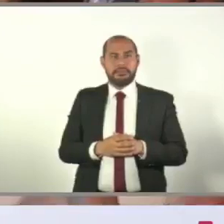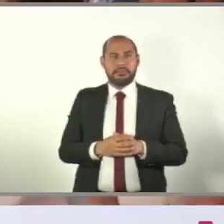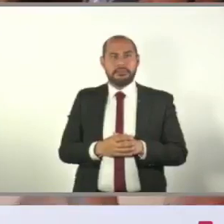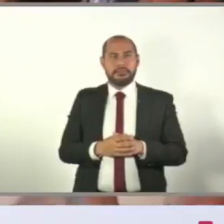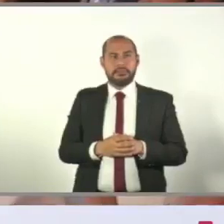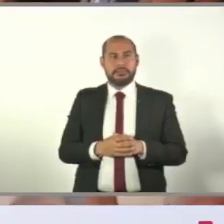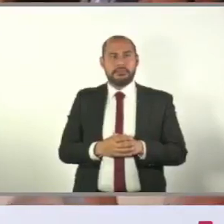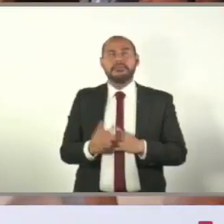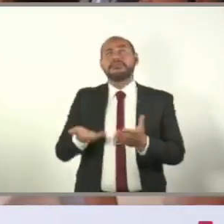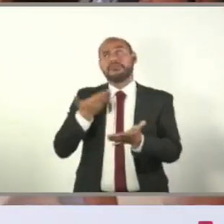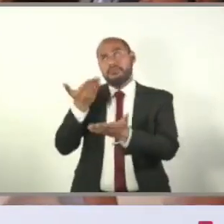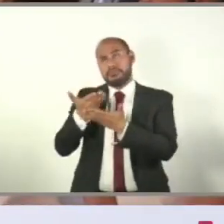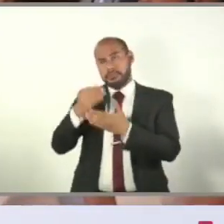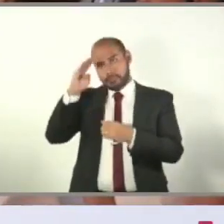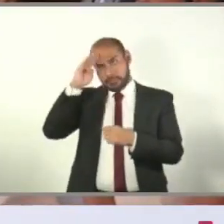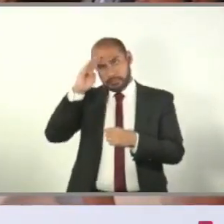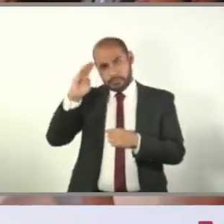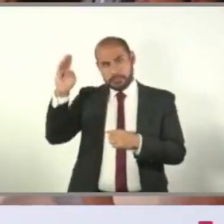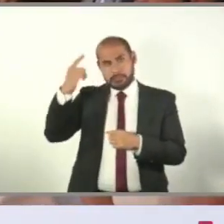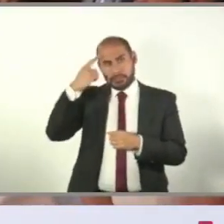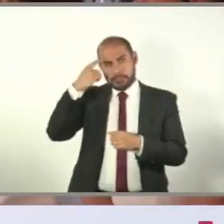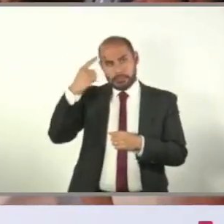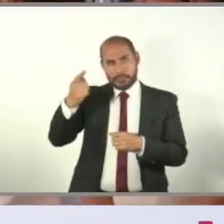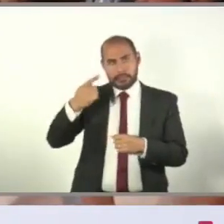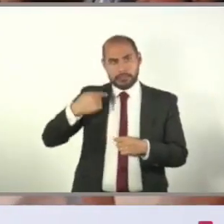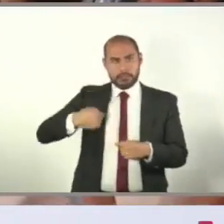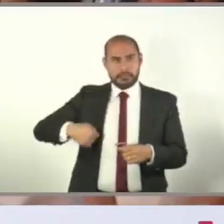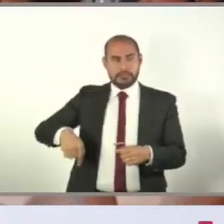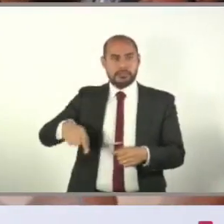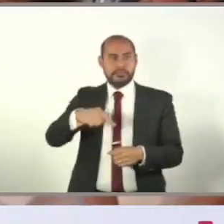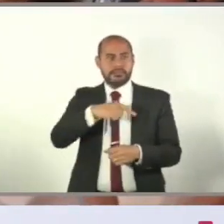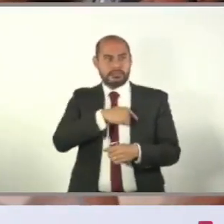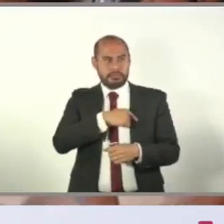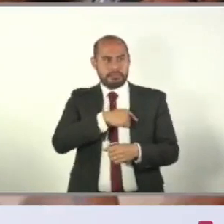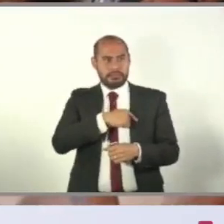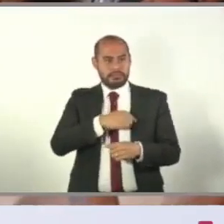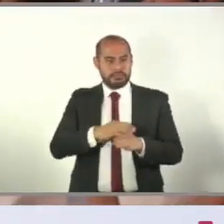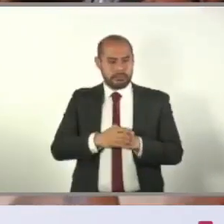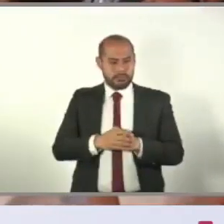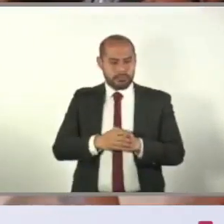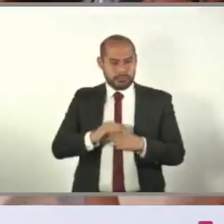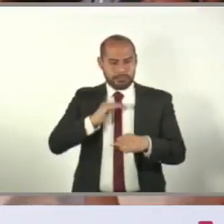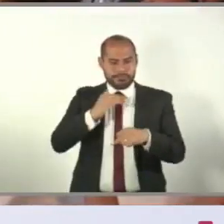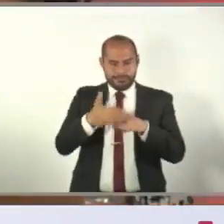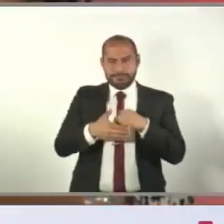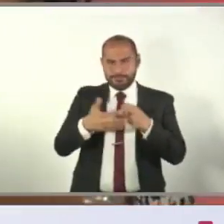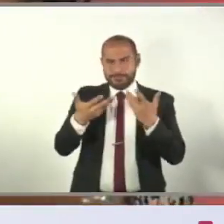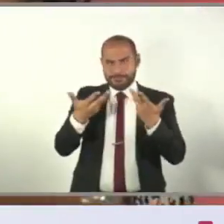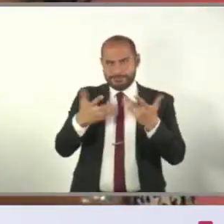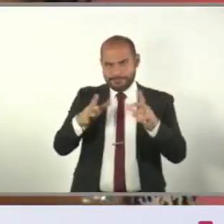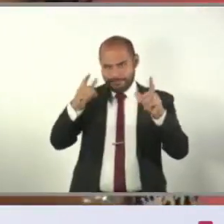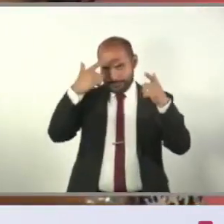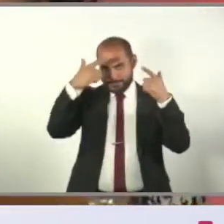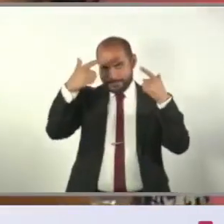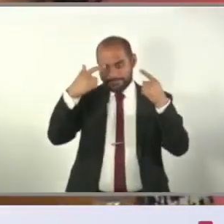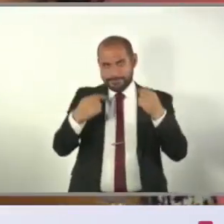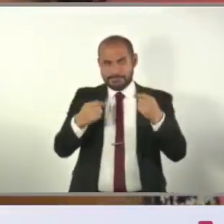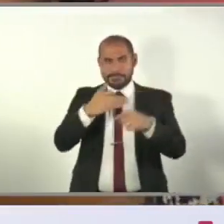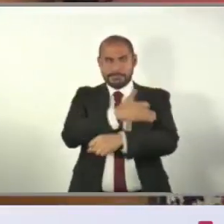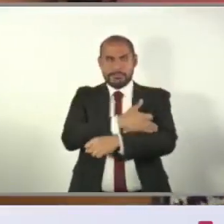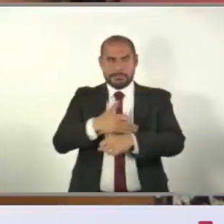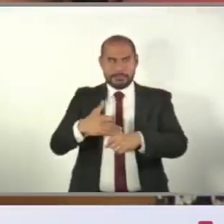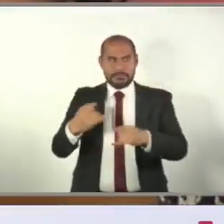Te pedimos, Señor, por quienes hemos terminado satisfactoriamente un posgrado y por nuestras familias, para que en este tiempo de